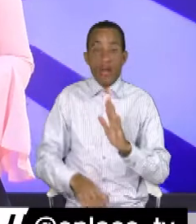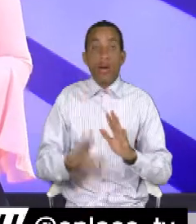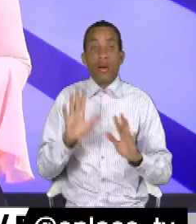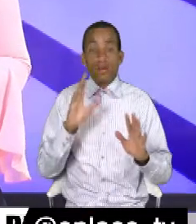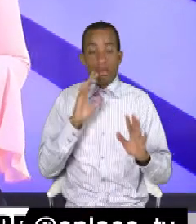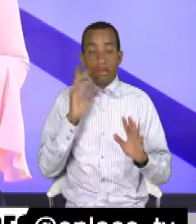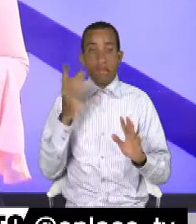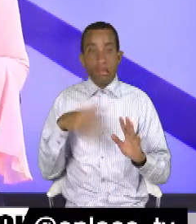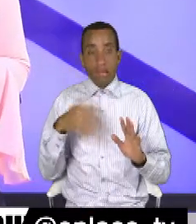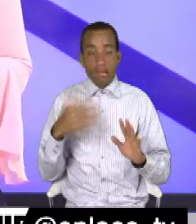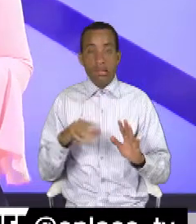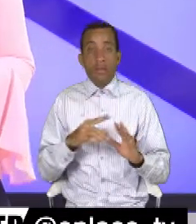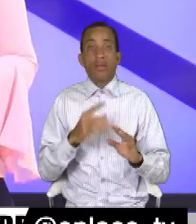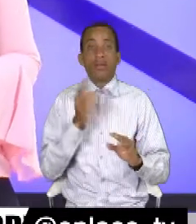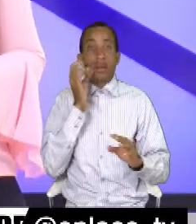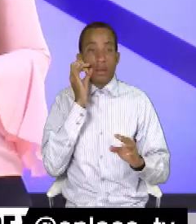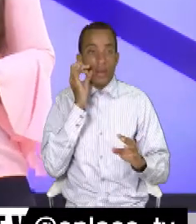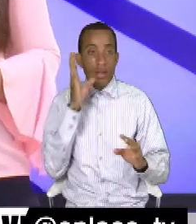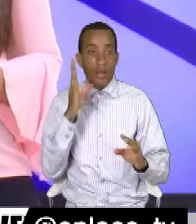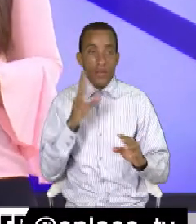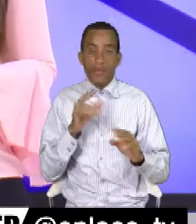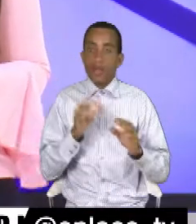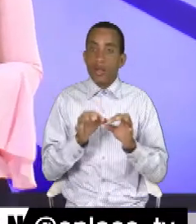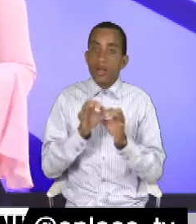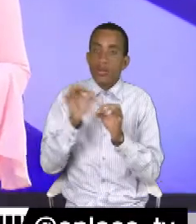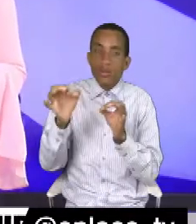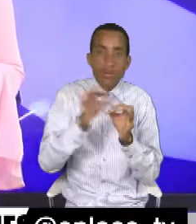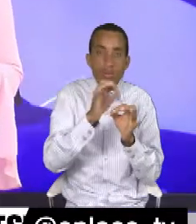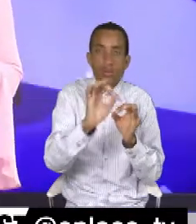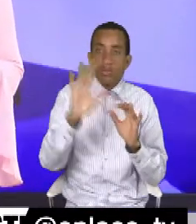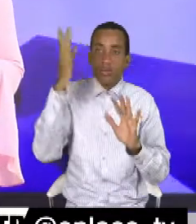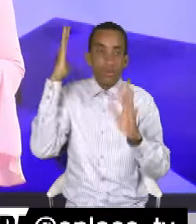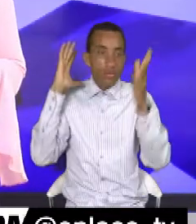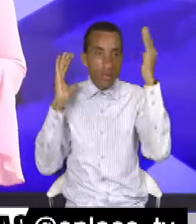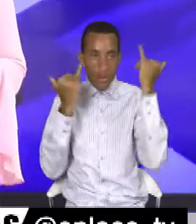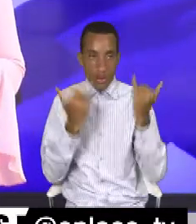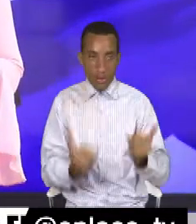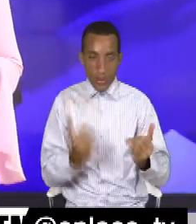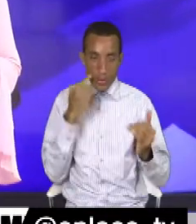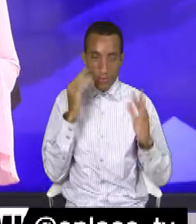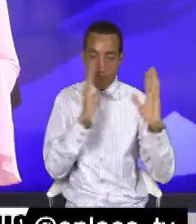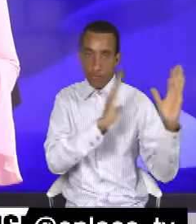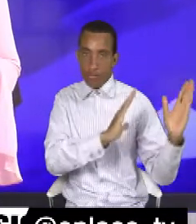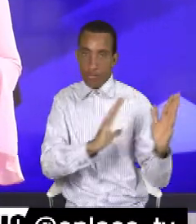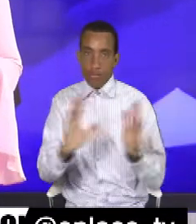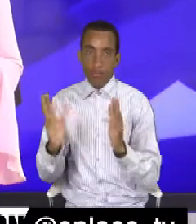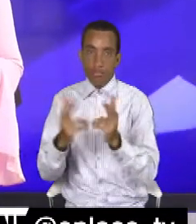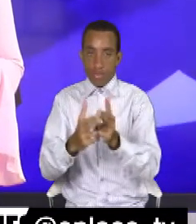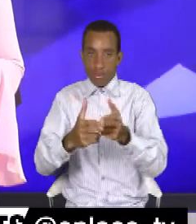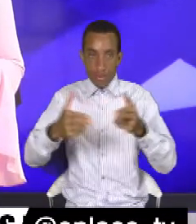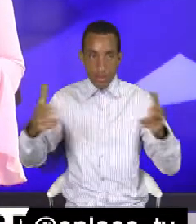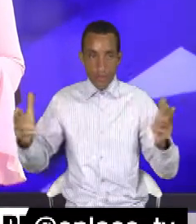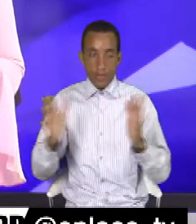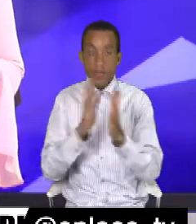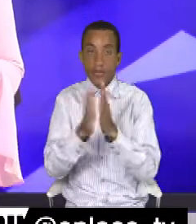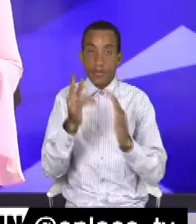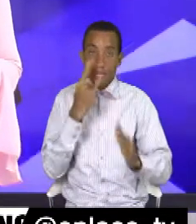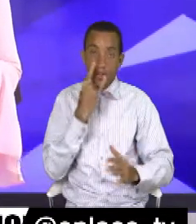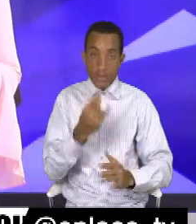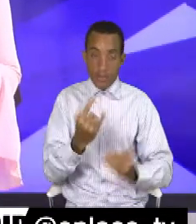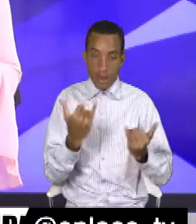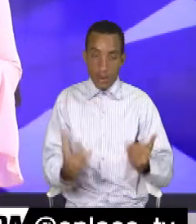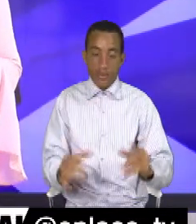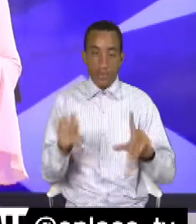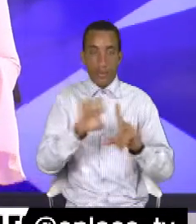calamidad pública en algunas zonas rurales del Magdalena Medio. En instantes, el desarrollo de estas y otras informaciones de su interés aquí en